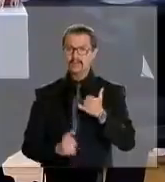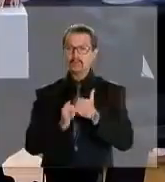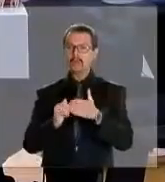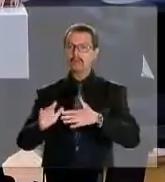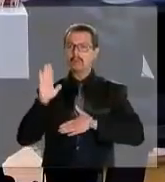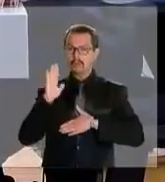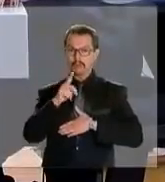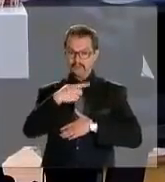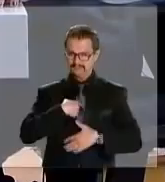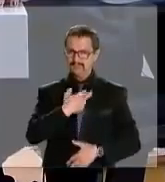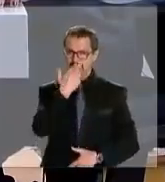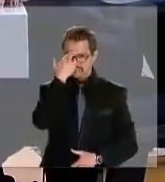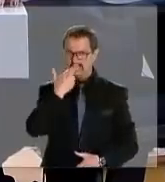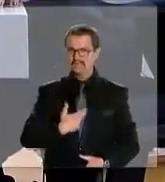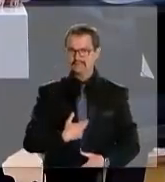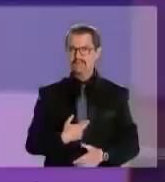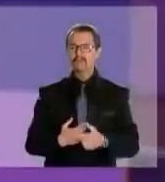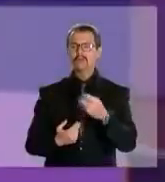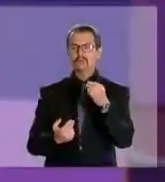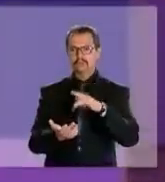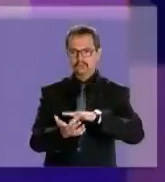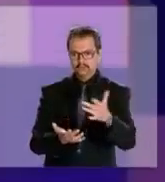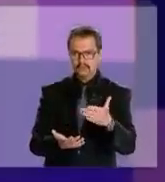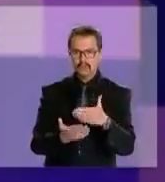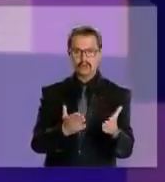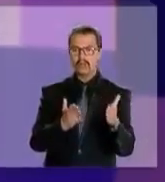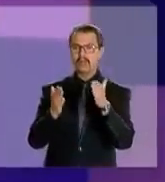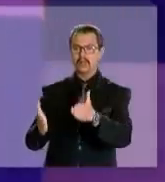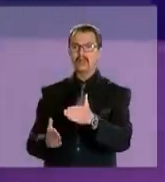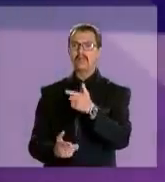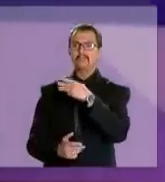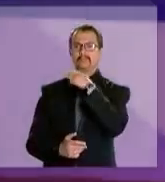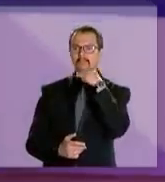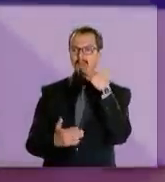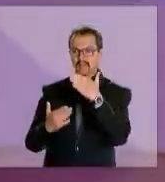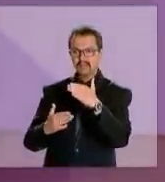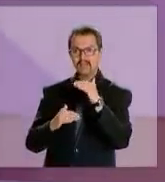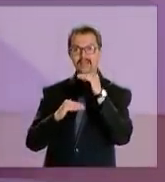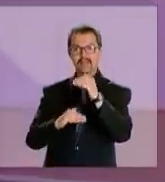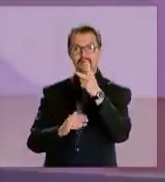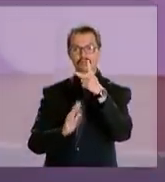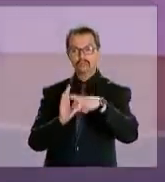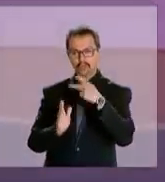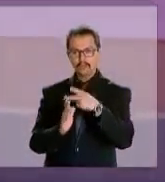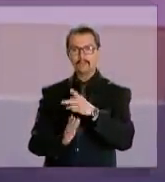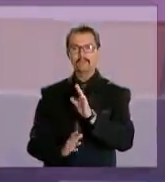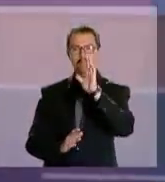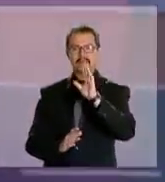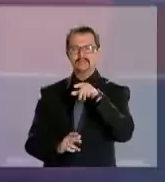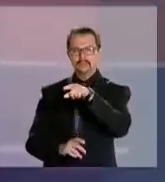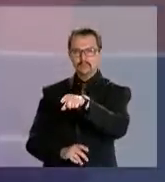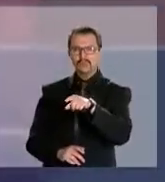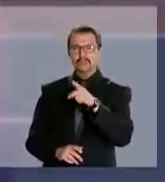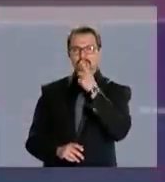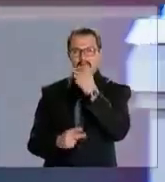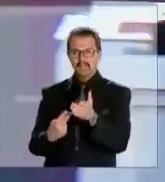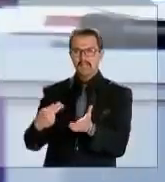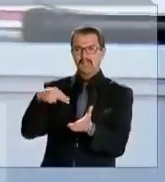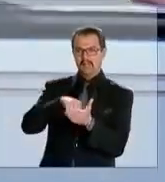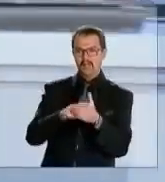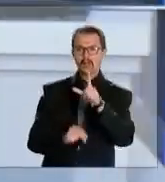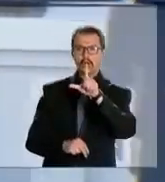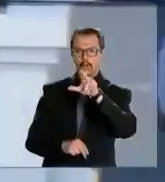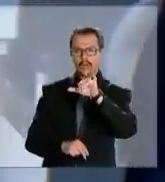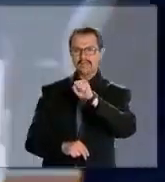mir la primera réplica de dos que tiene usted mucha casación luís ángel hizo una pregunta muy puntual que podíamos hacer para